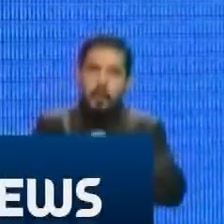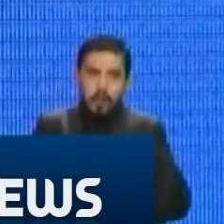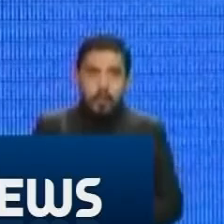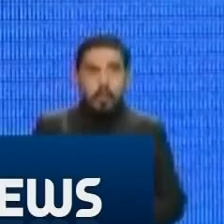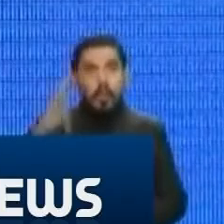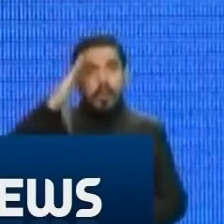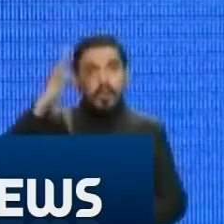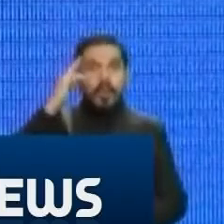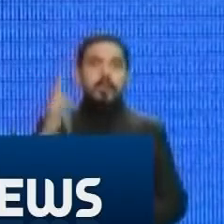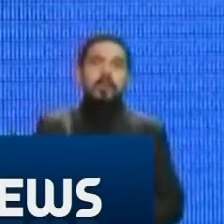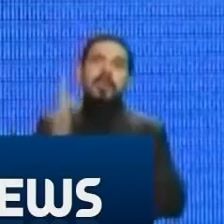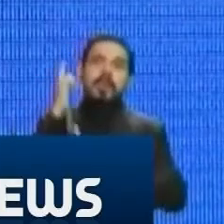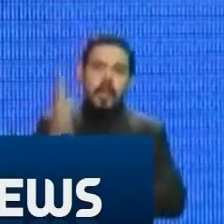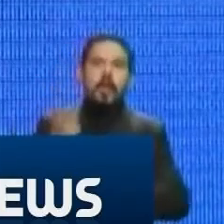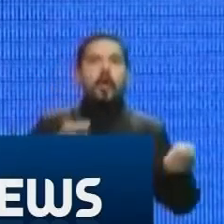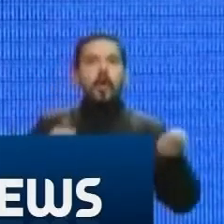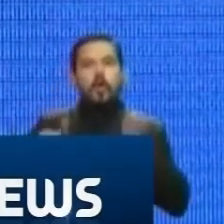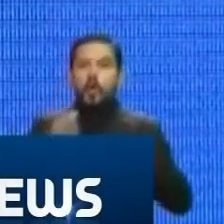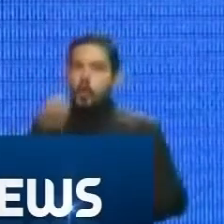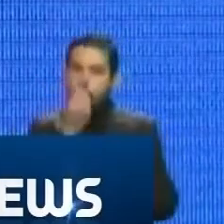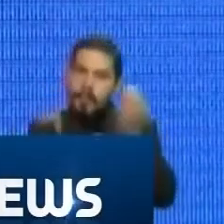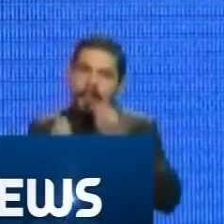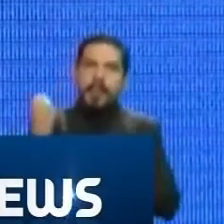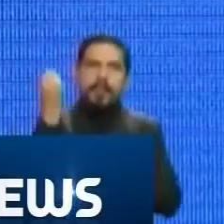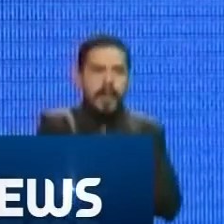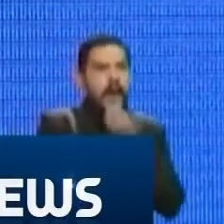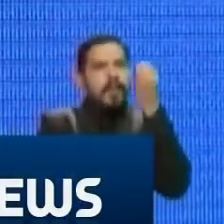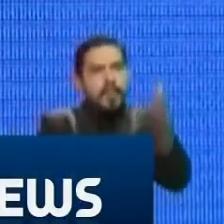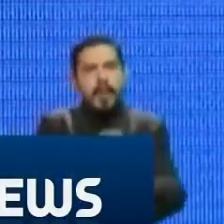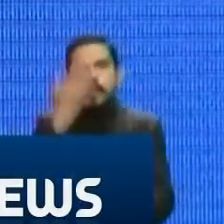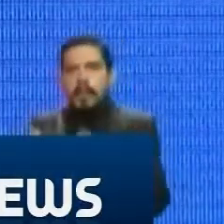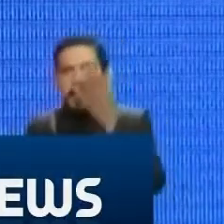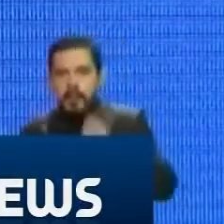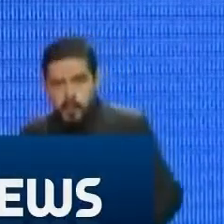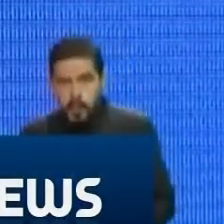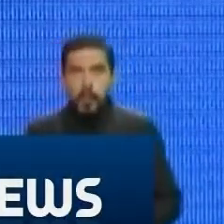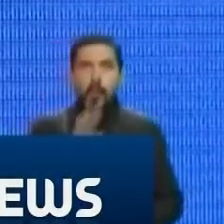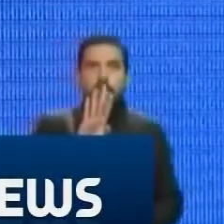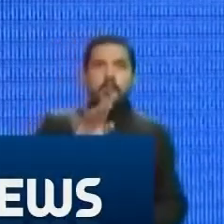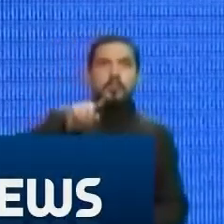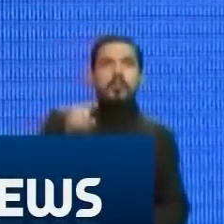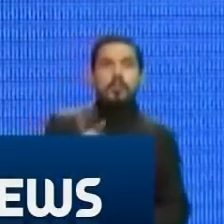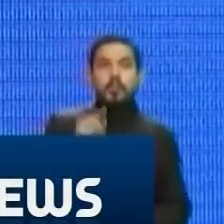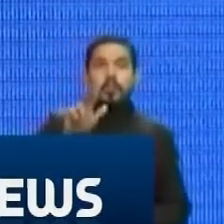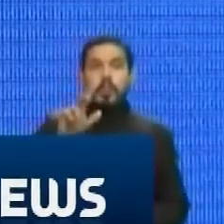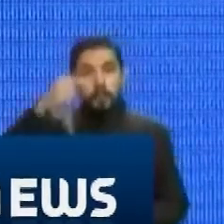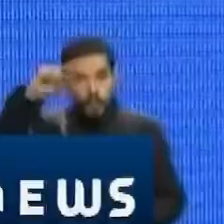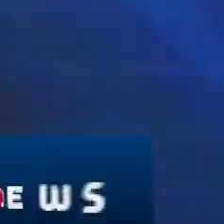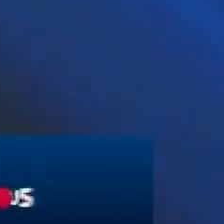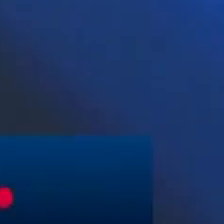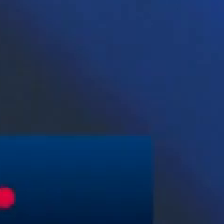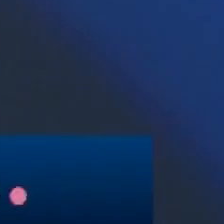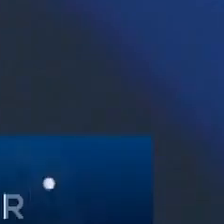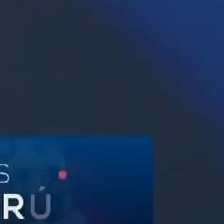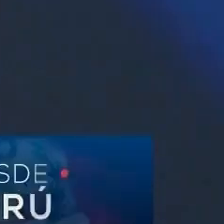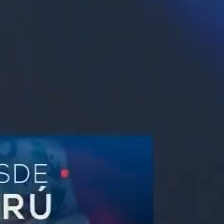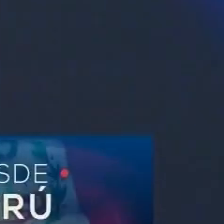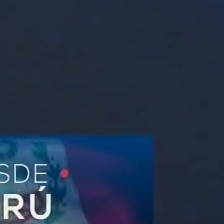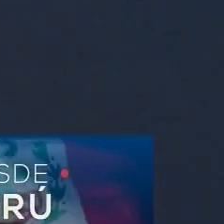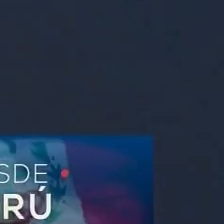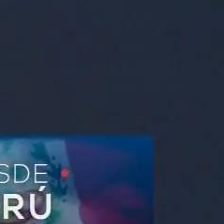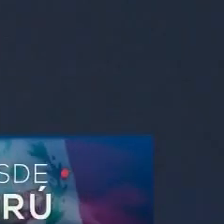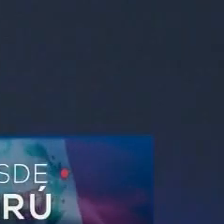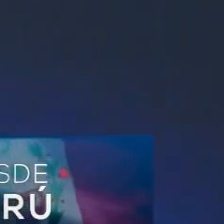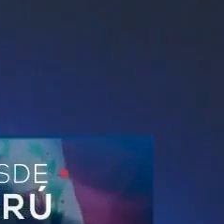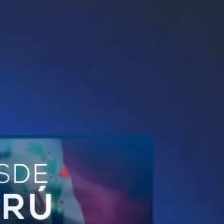policía y las fuerzas armadas para que todo ese alimento llegue a cada uno de los 4.3 millones de niños y adolescentes. Y para el análisis